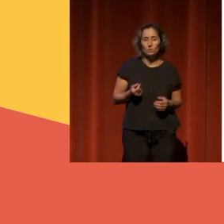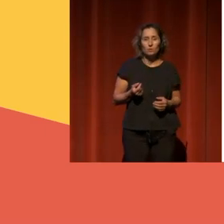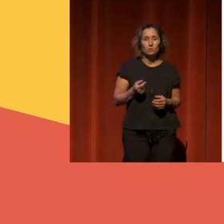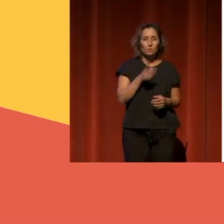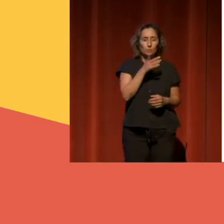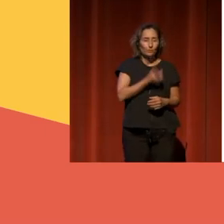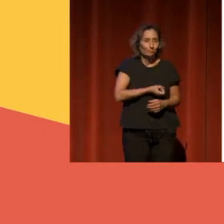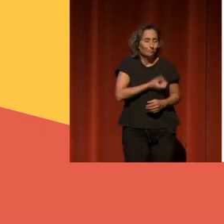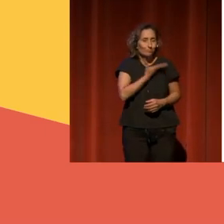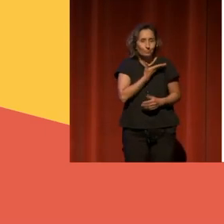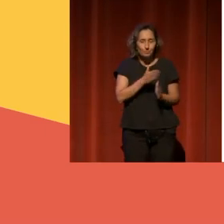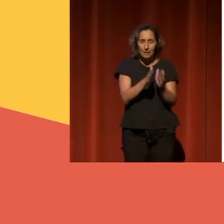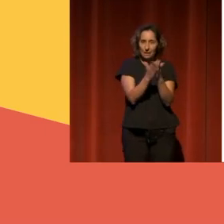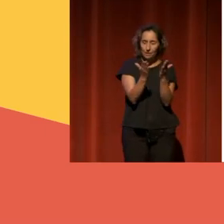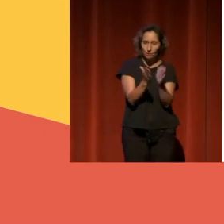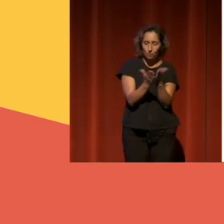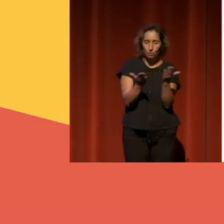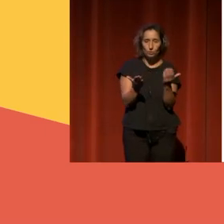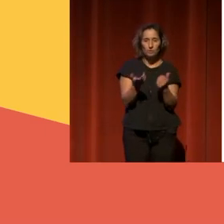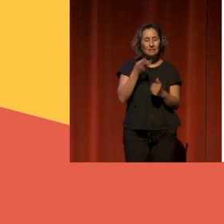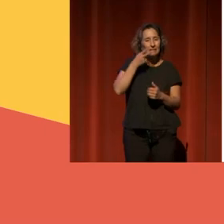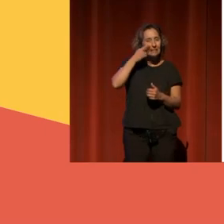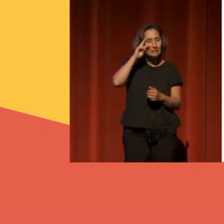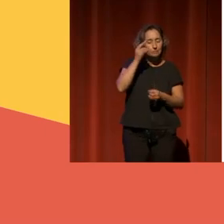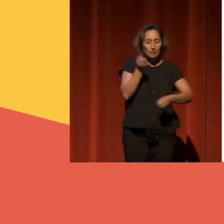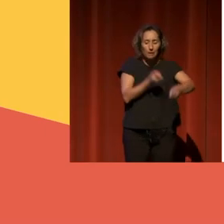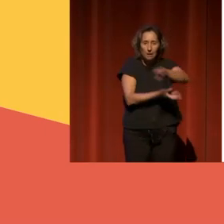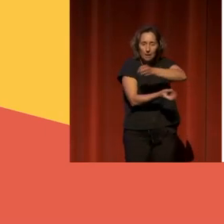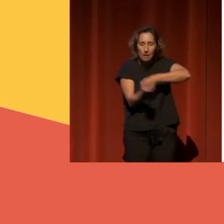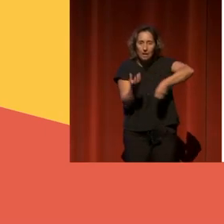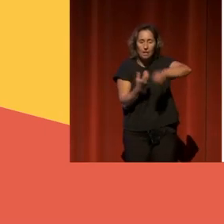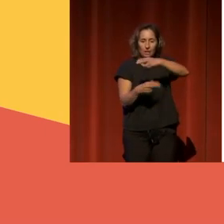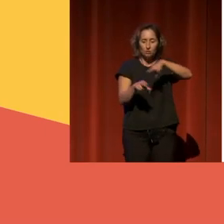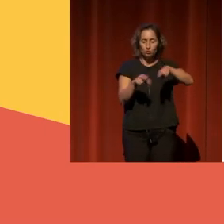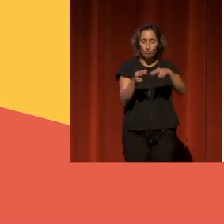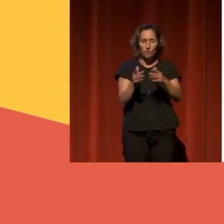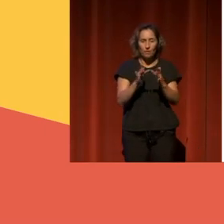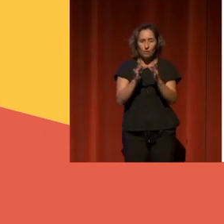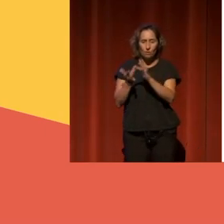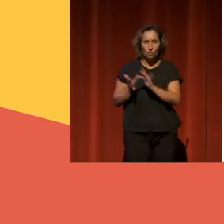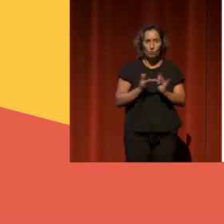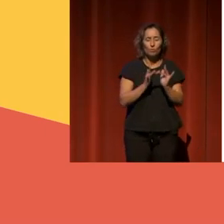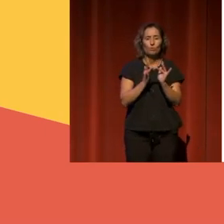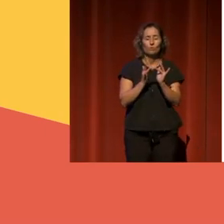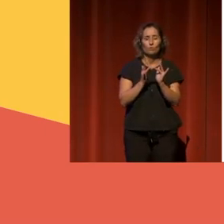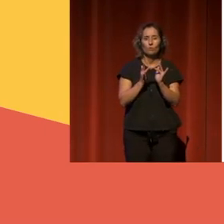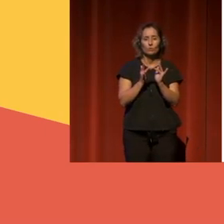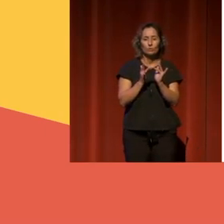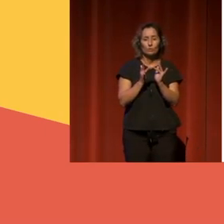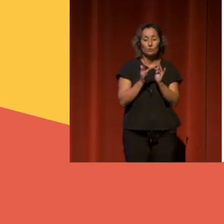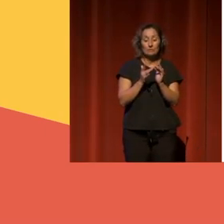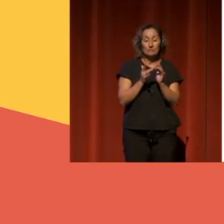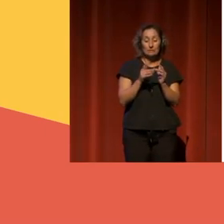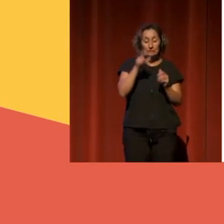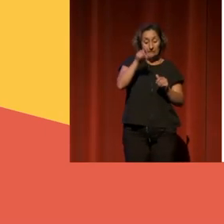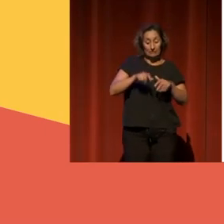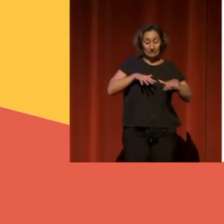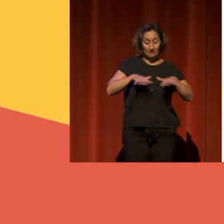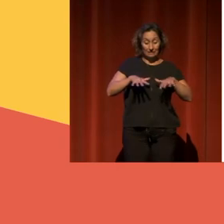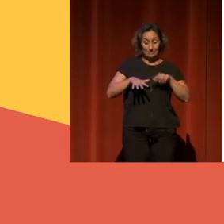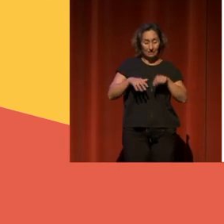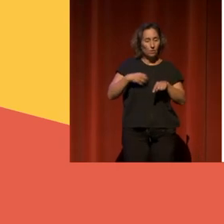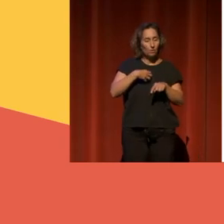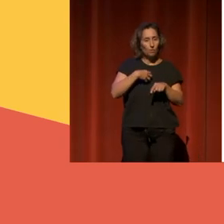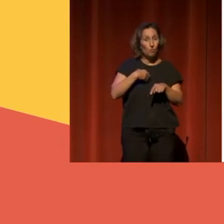amor por los libros, compartir experiencias, la socialización y la función de la persona dinamizadora